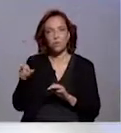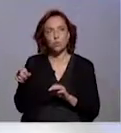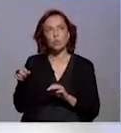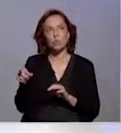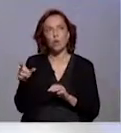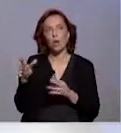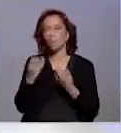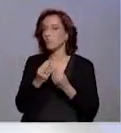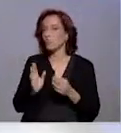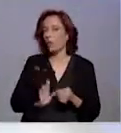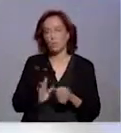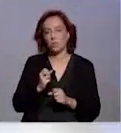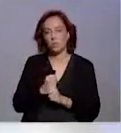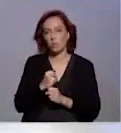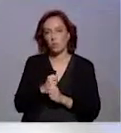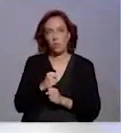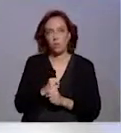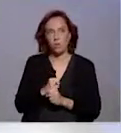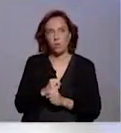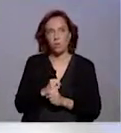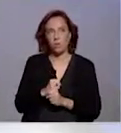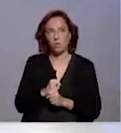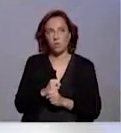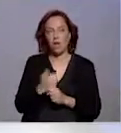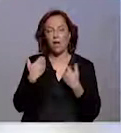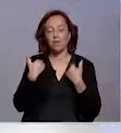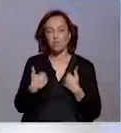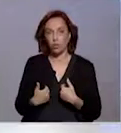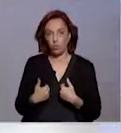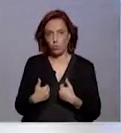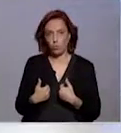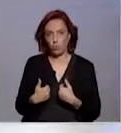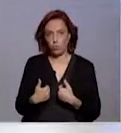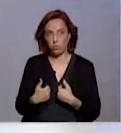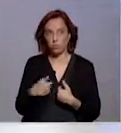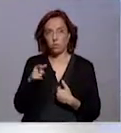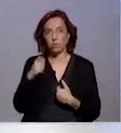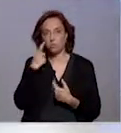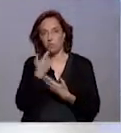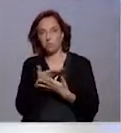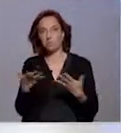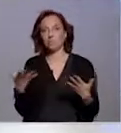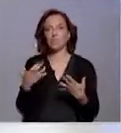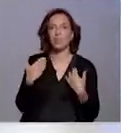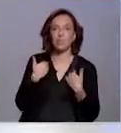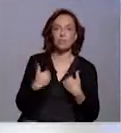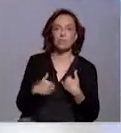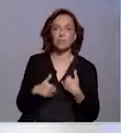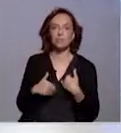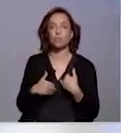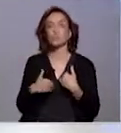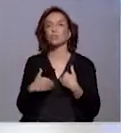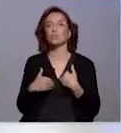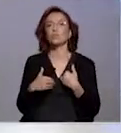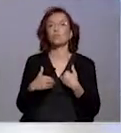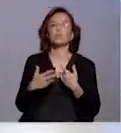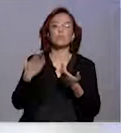muchas ganas de trabajar y es la actitud que decíamos esa es a tener determinadas competencias